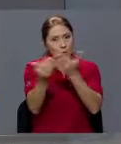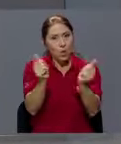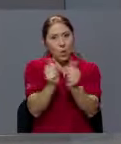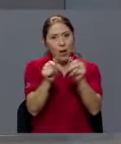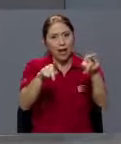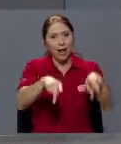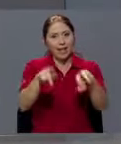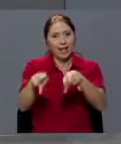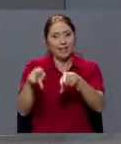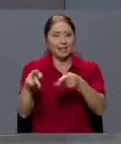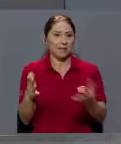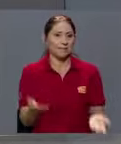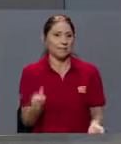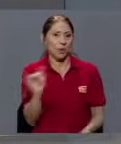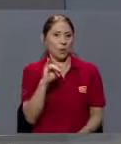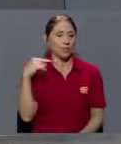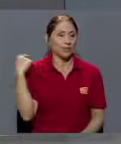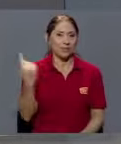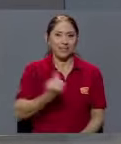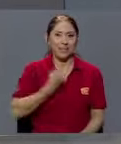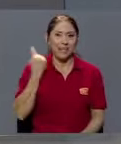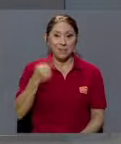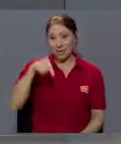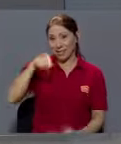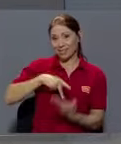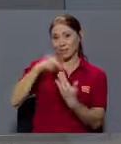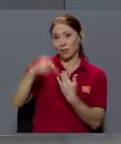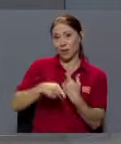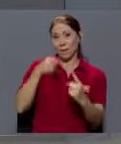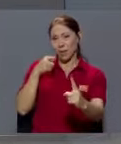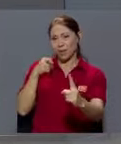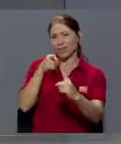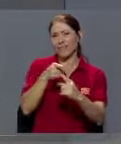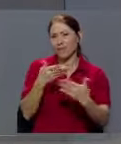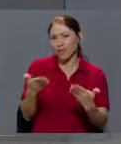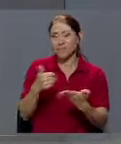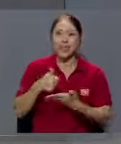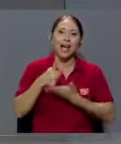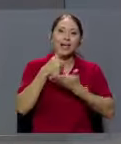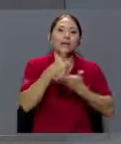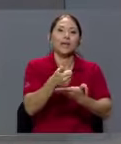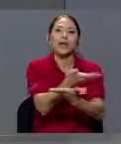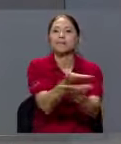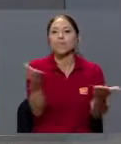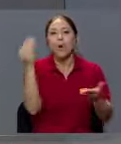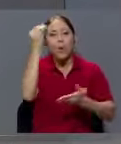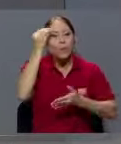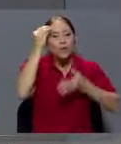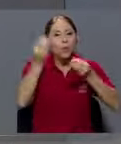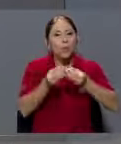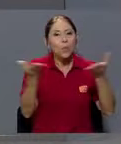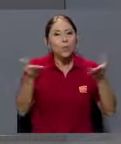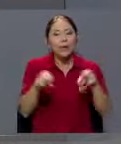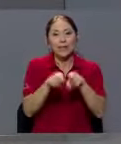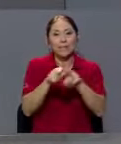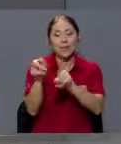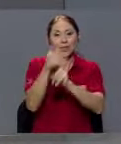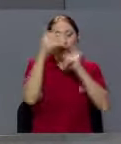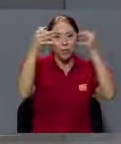compartirla con la gente, ¿verdad? Un poco para, como siempre, el objetivo de este espacio es ayudar a la formación de opinión pública y a la